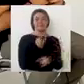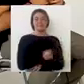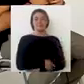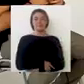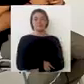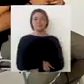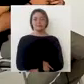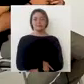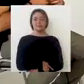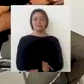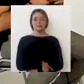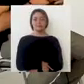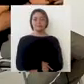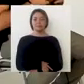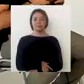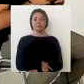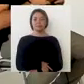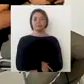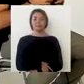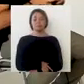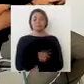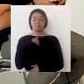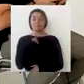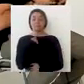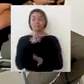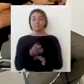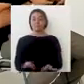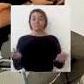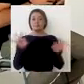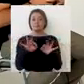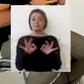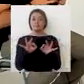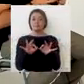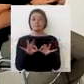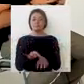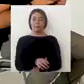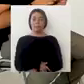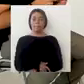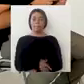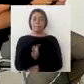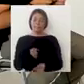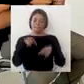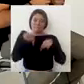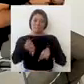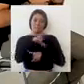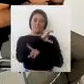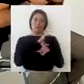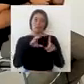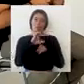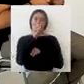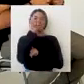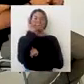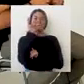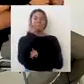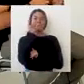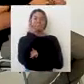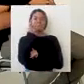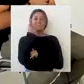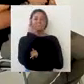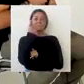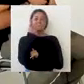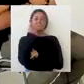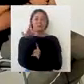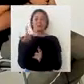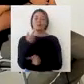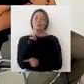lo que más nos ha gustado, pues, en cuanto a los juegos de rol, y que acá con la cultura pereirana hemos visto que les